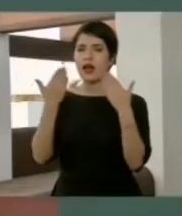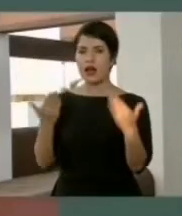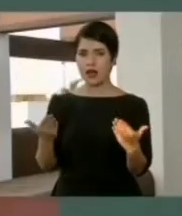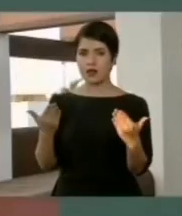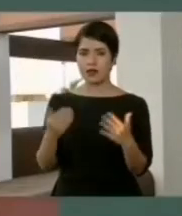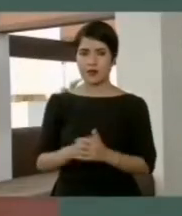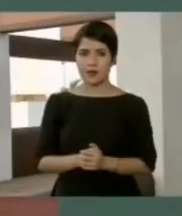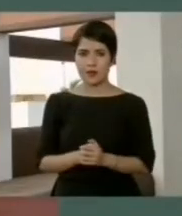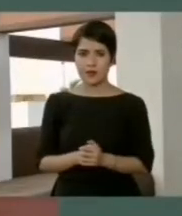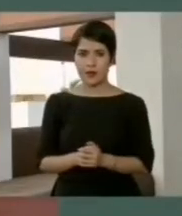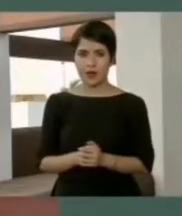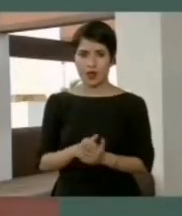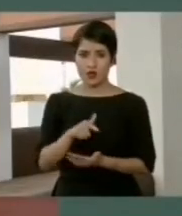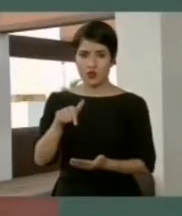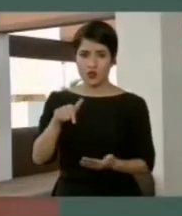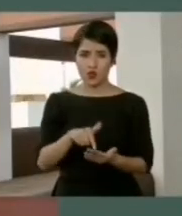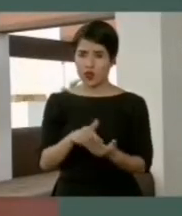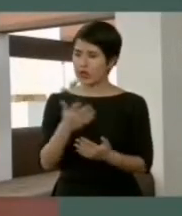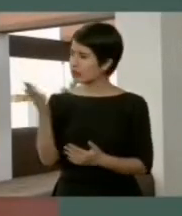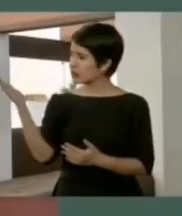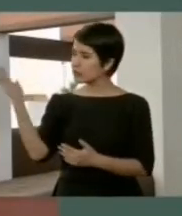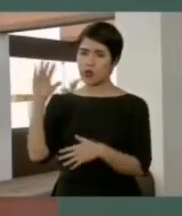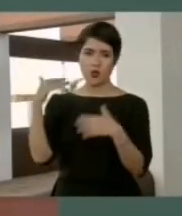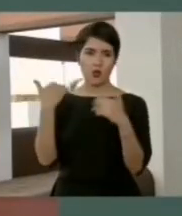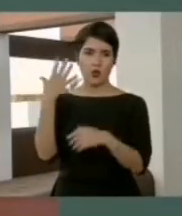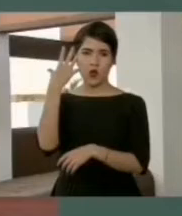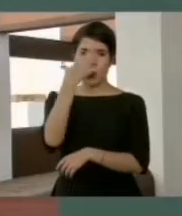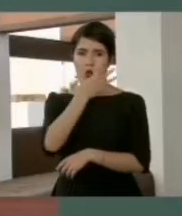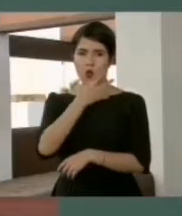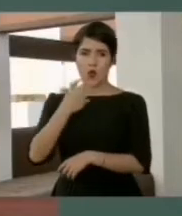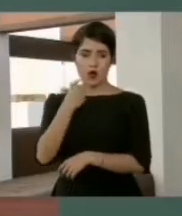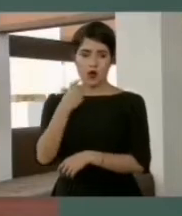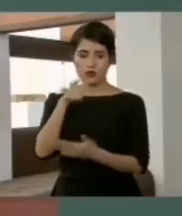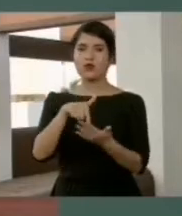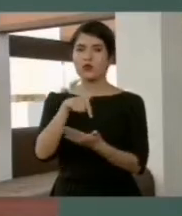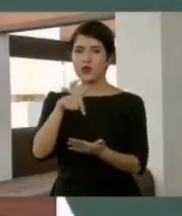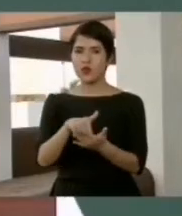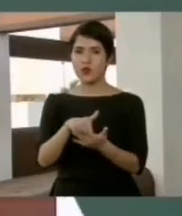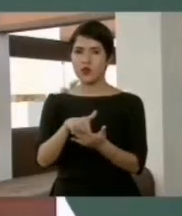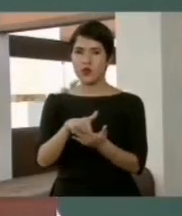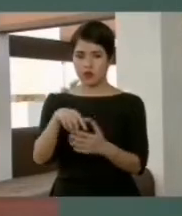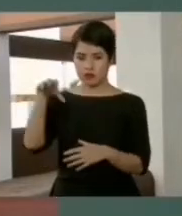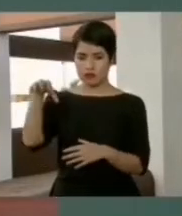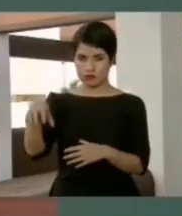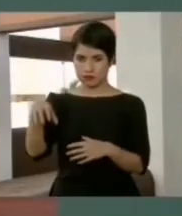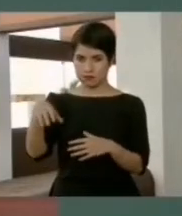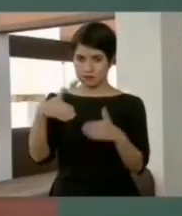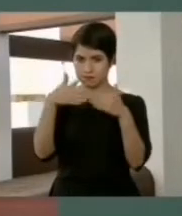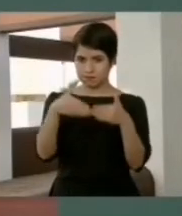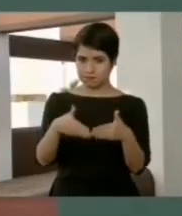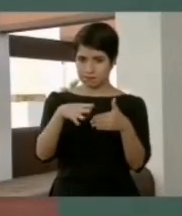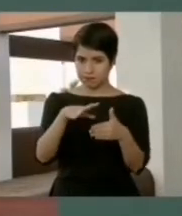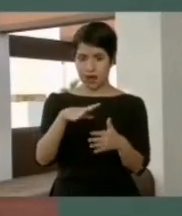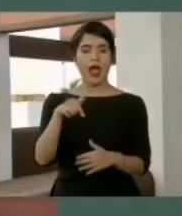el imponente escenario que nos rodea al encontrarnos en uno de los recintos portuarios más importantes de nuestro